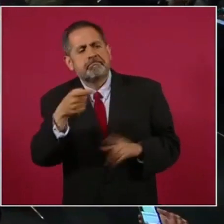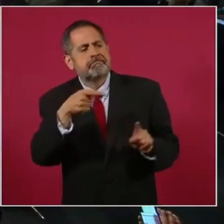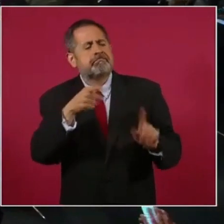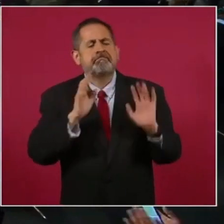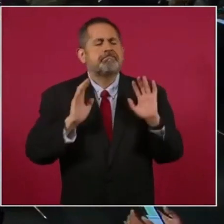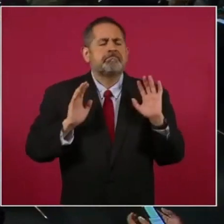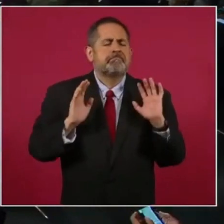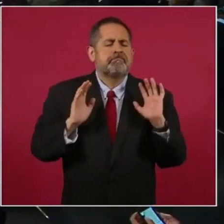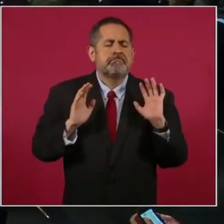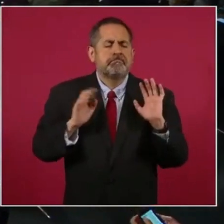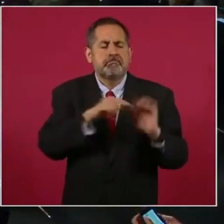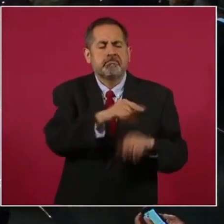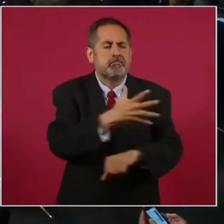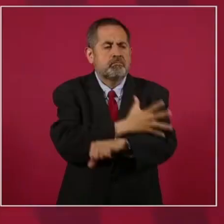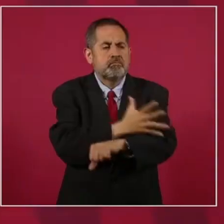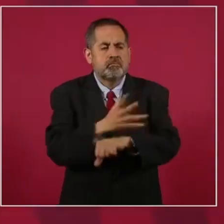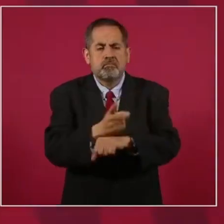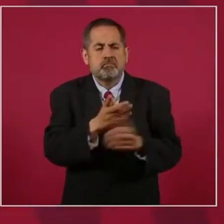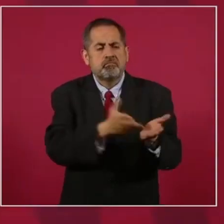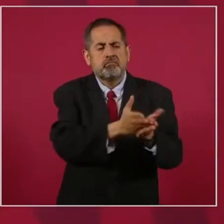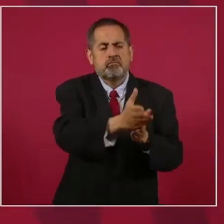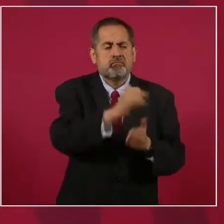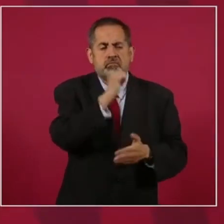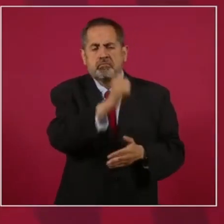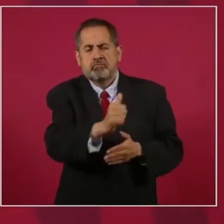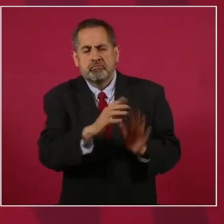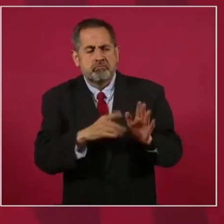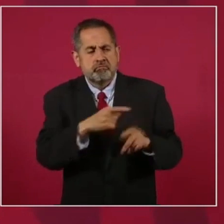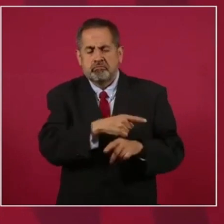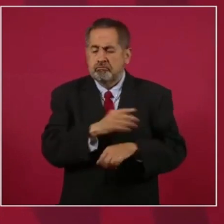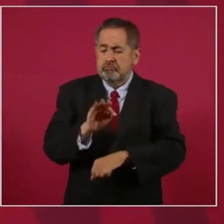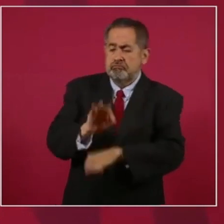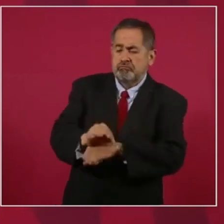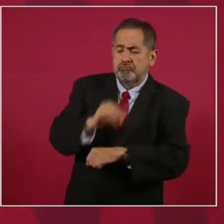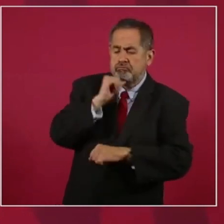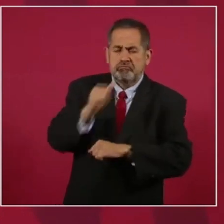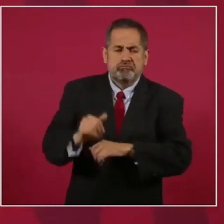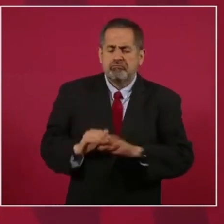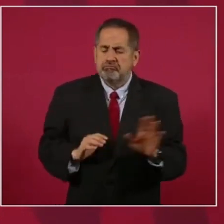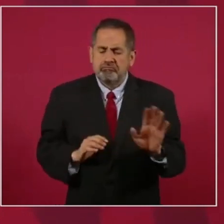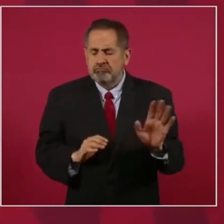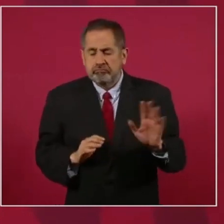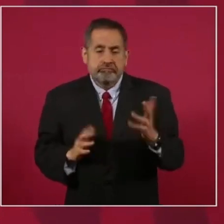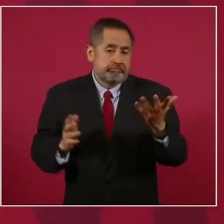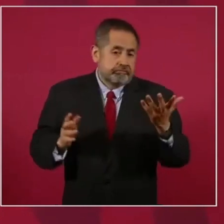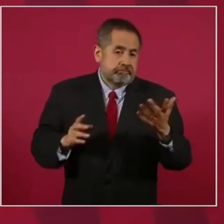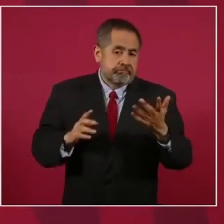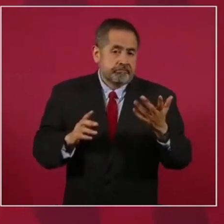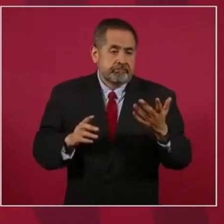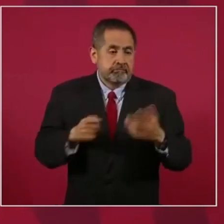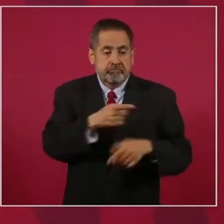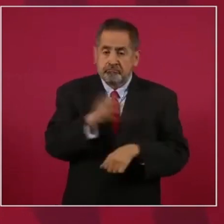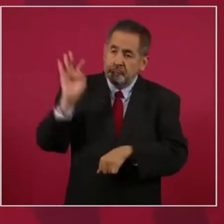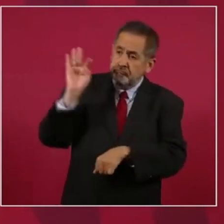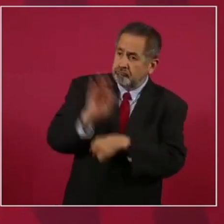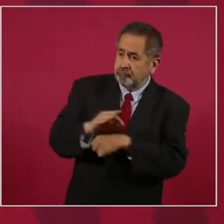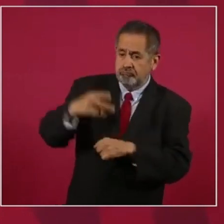con rectitud y en defensa del pueblo y en defensa de la